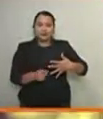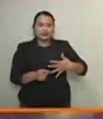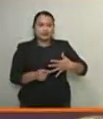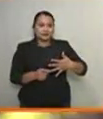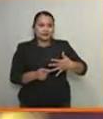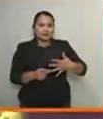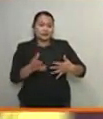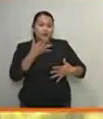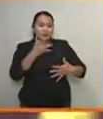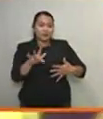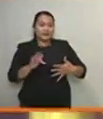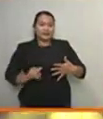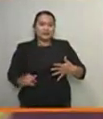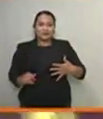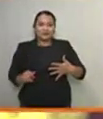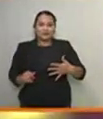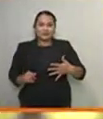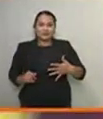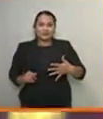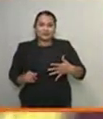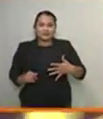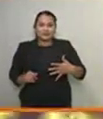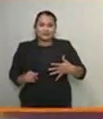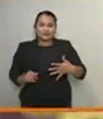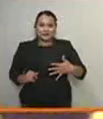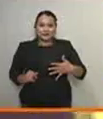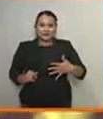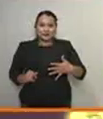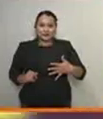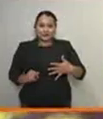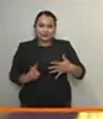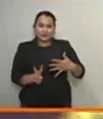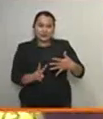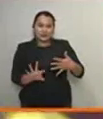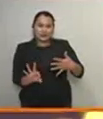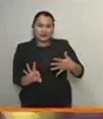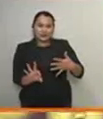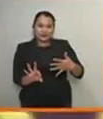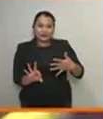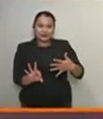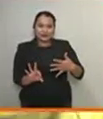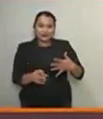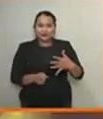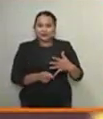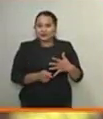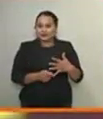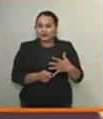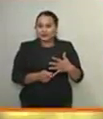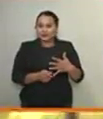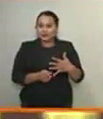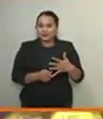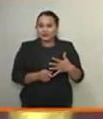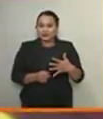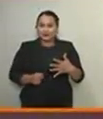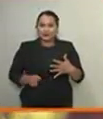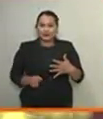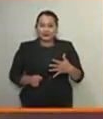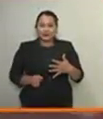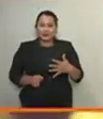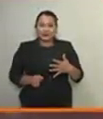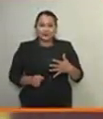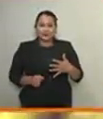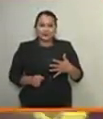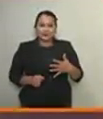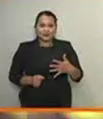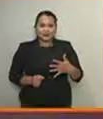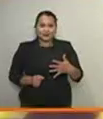suerte, y este es el 29, quinto y penúltimo número millonario para nuestro Loto Super